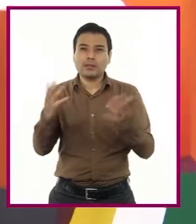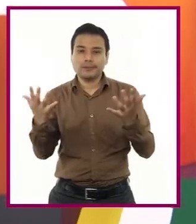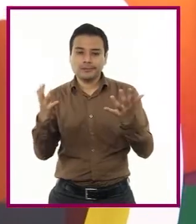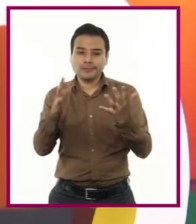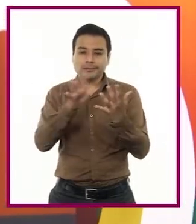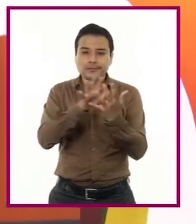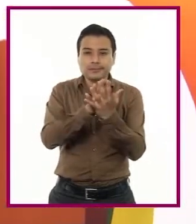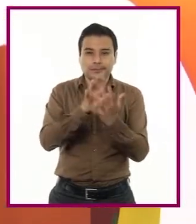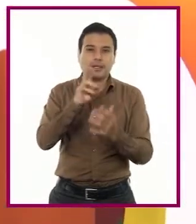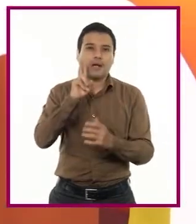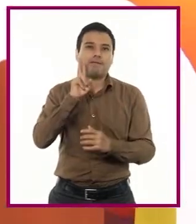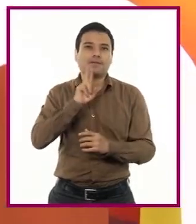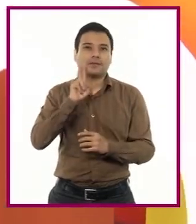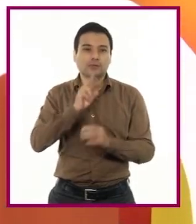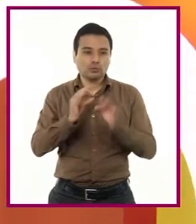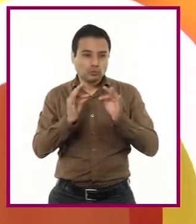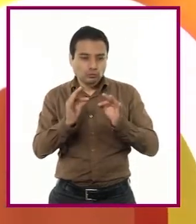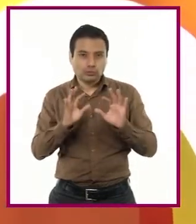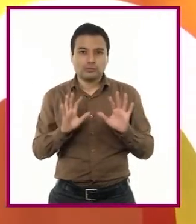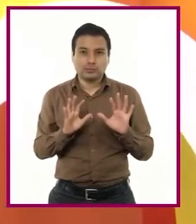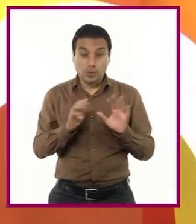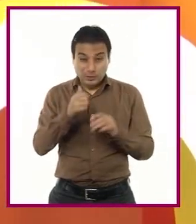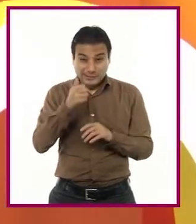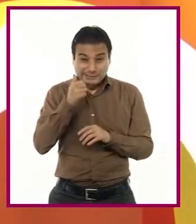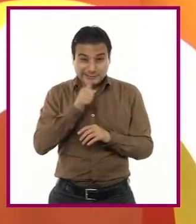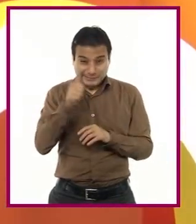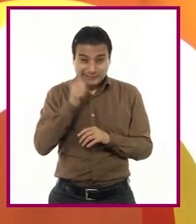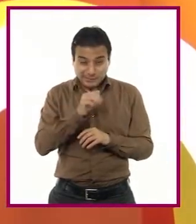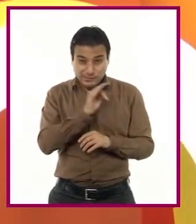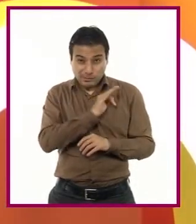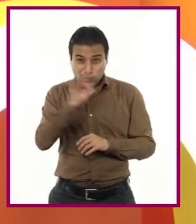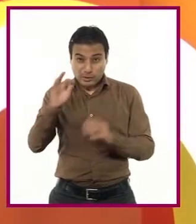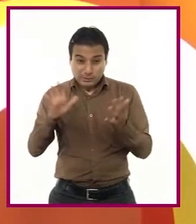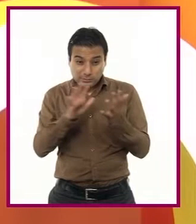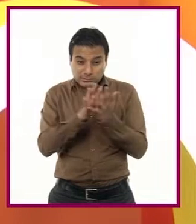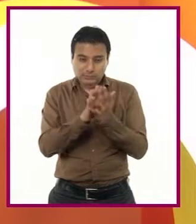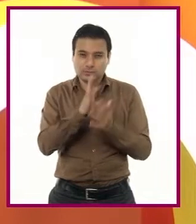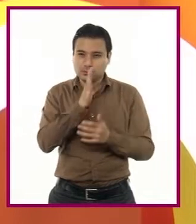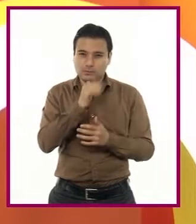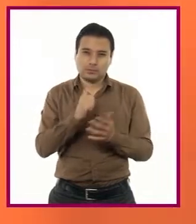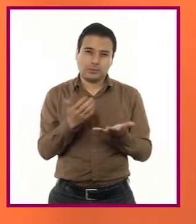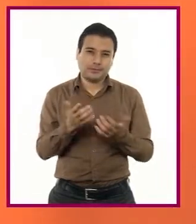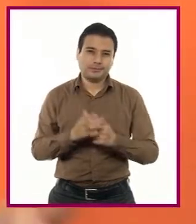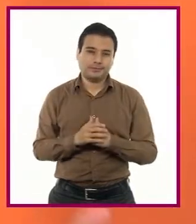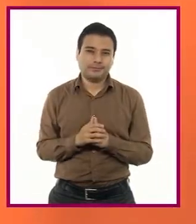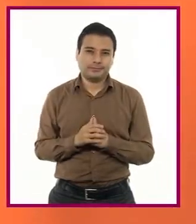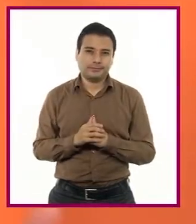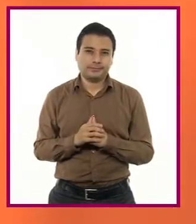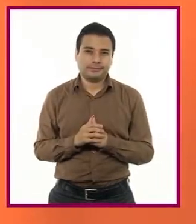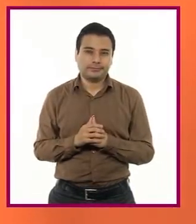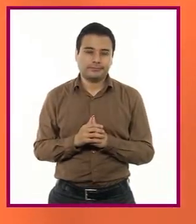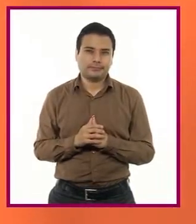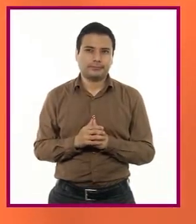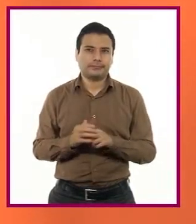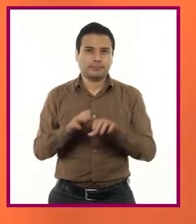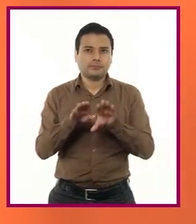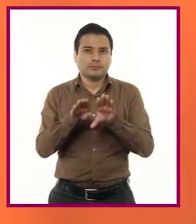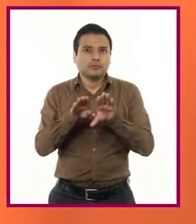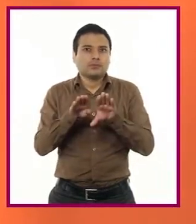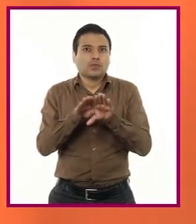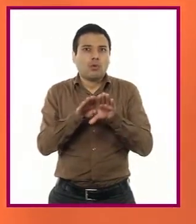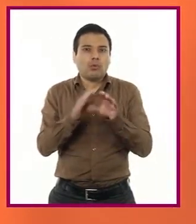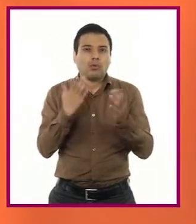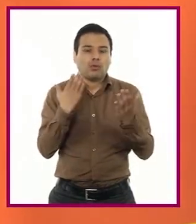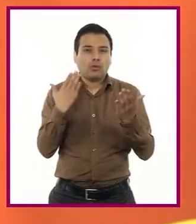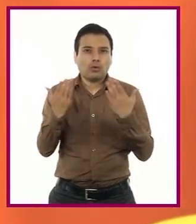no siempre tenemos la posibilidad de sobreponer las figuras o medirlas como lo hicimos en esta sección. La opción más formal para establecer